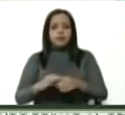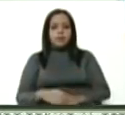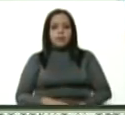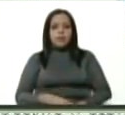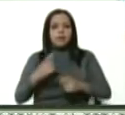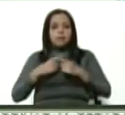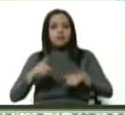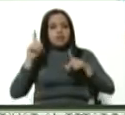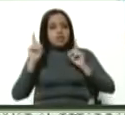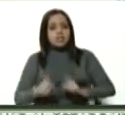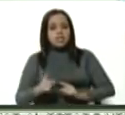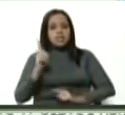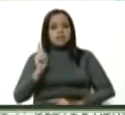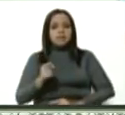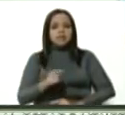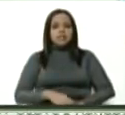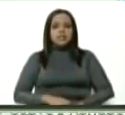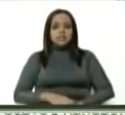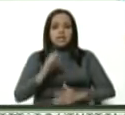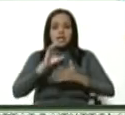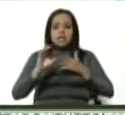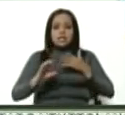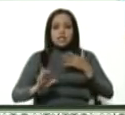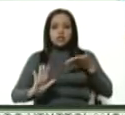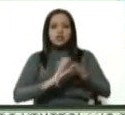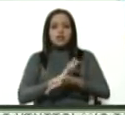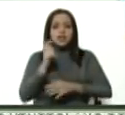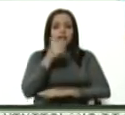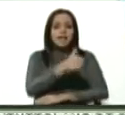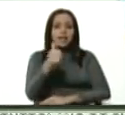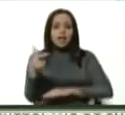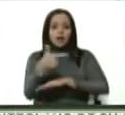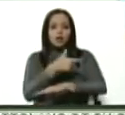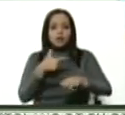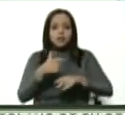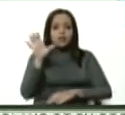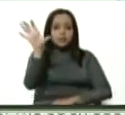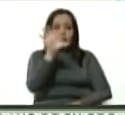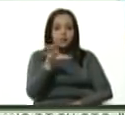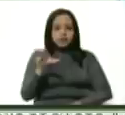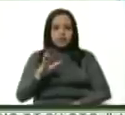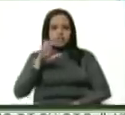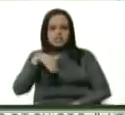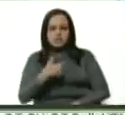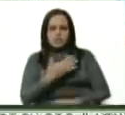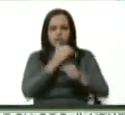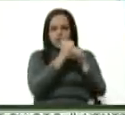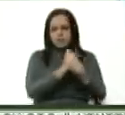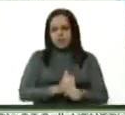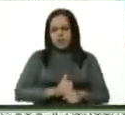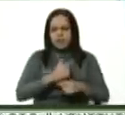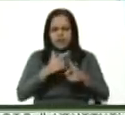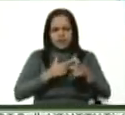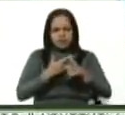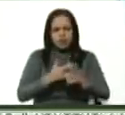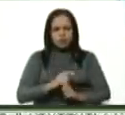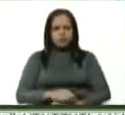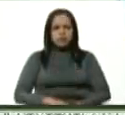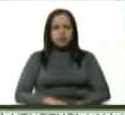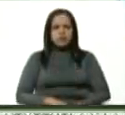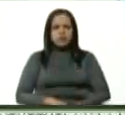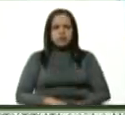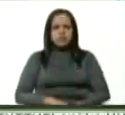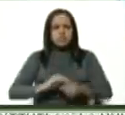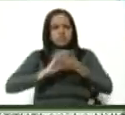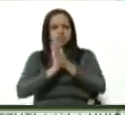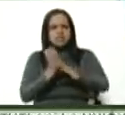tiene también sus particularidades en función de cada gobierno y de cada país. ¿Se puede esperar definitivamente que cese de una